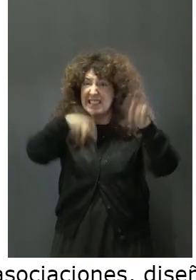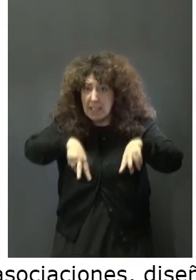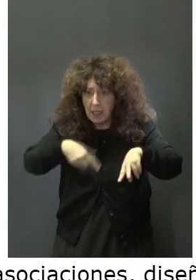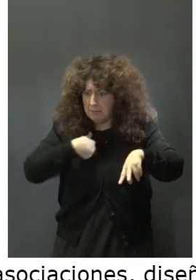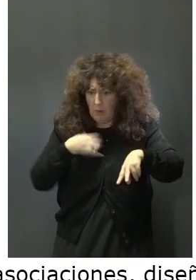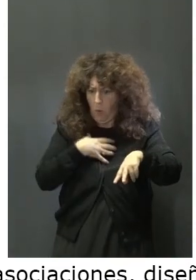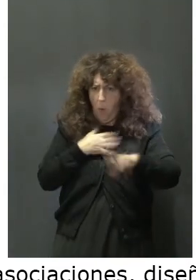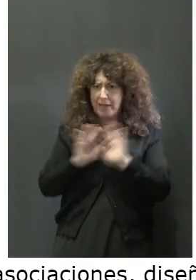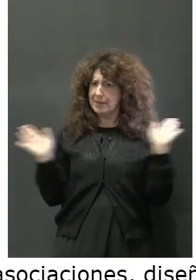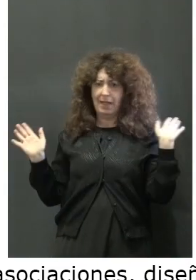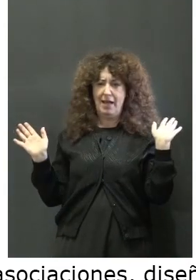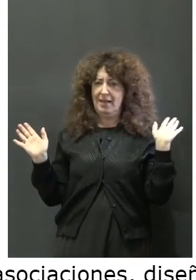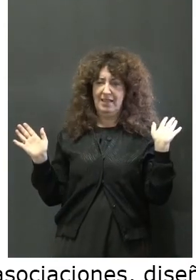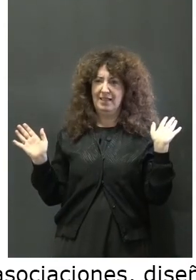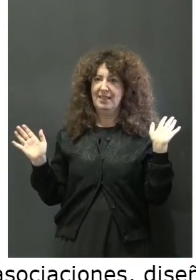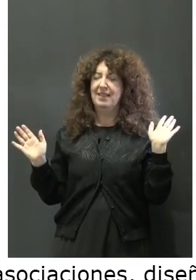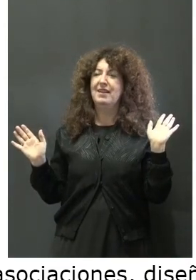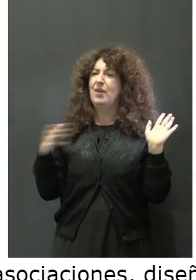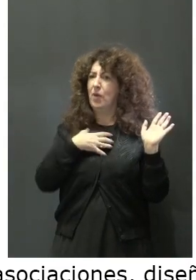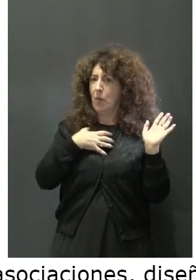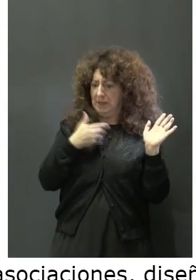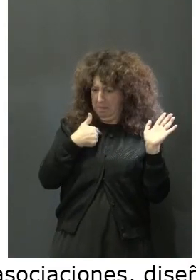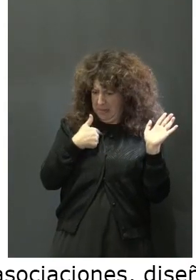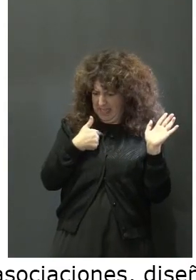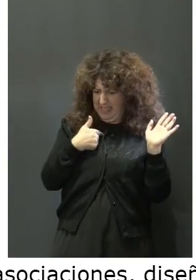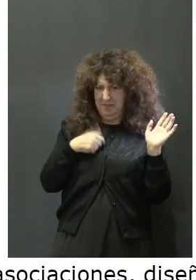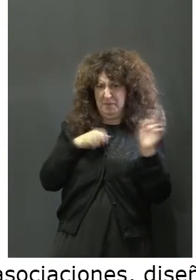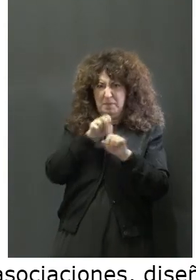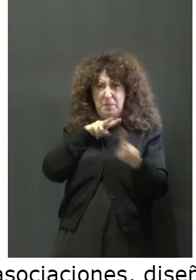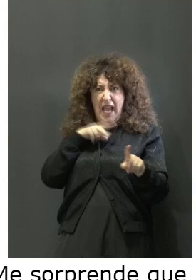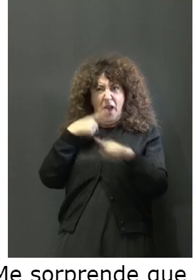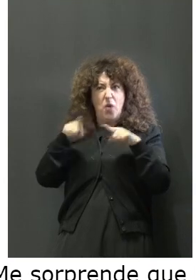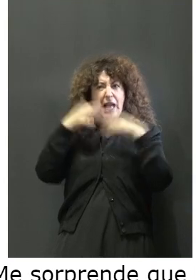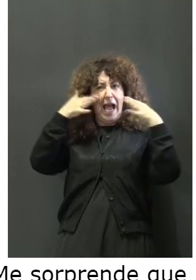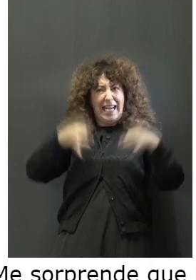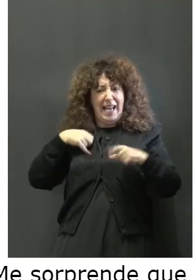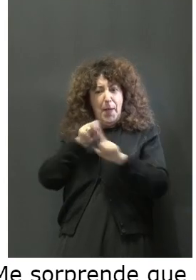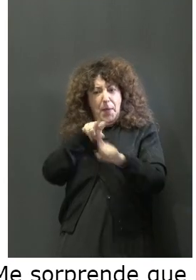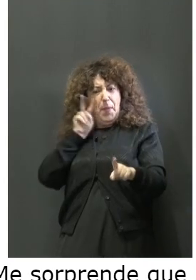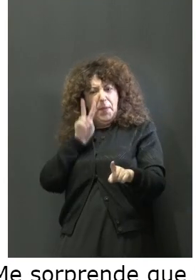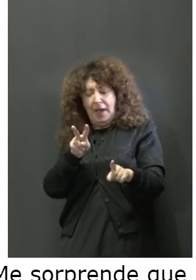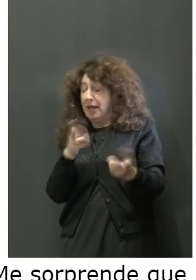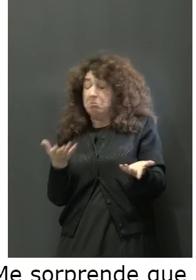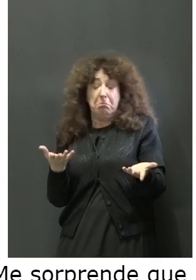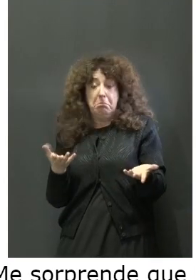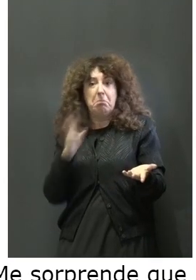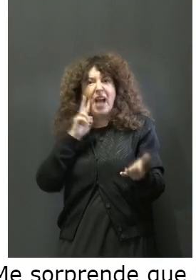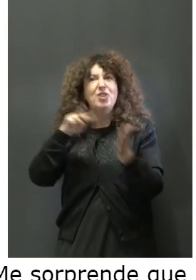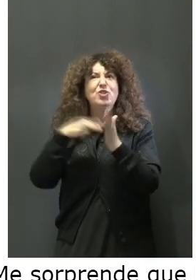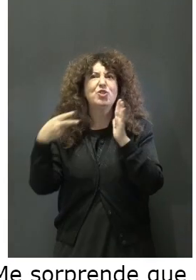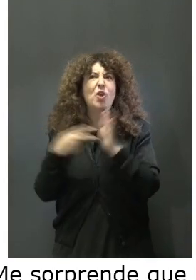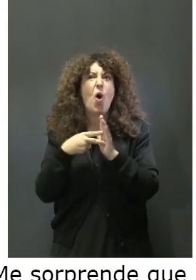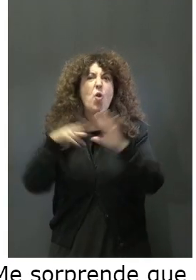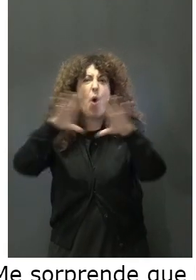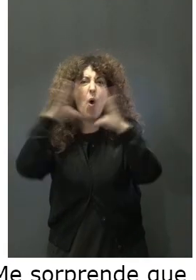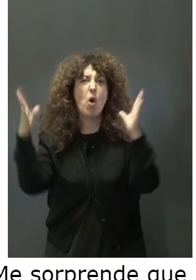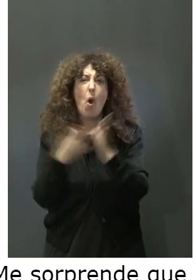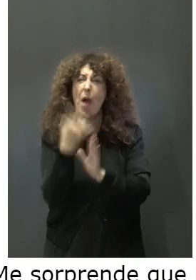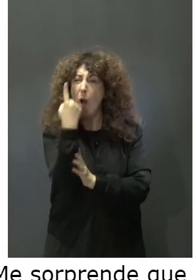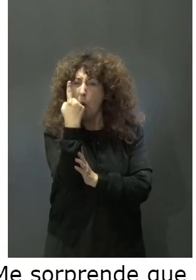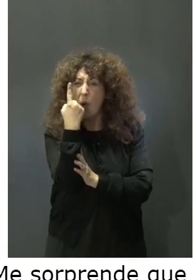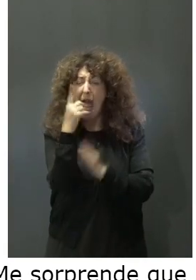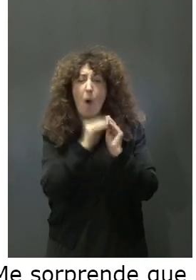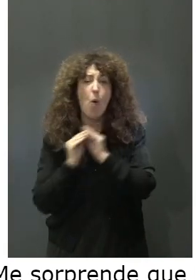mucho desde mi barrera, desde donde yo veo la realidad, encontrar una solución global,